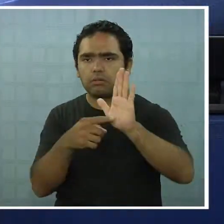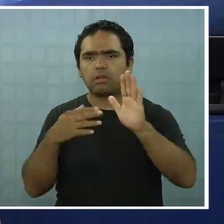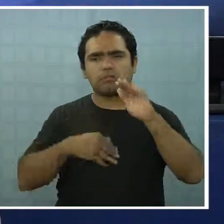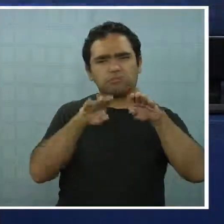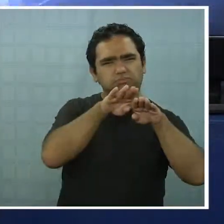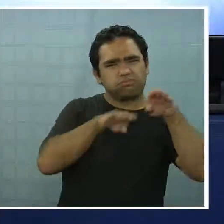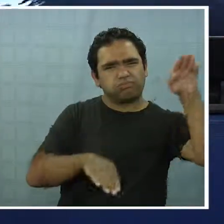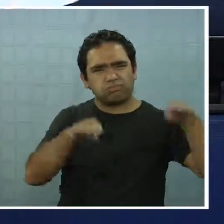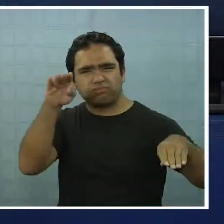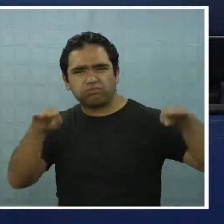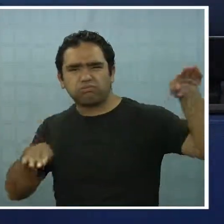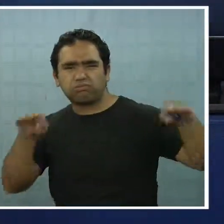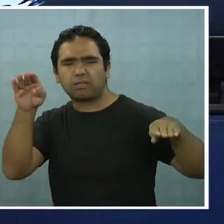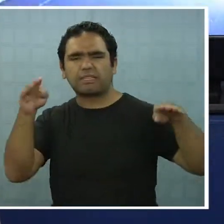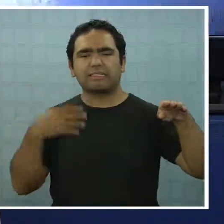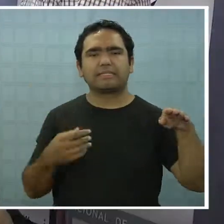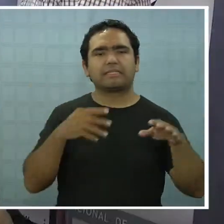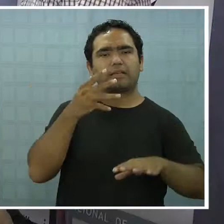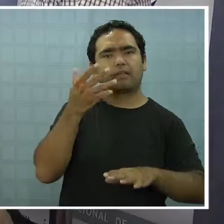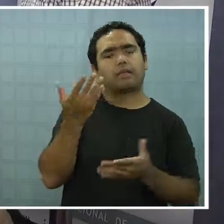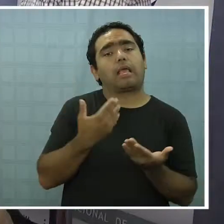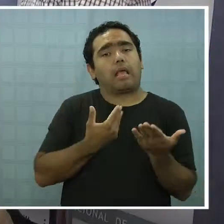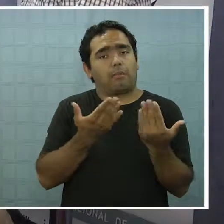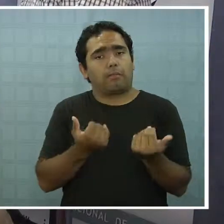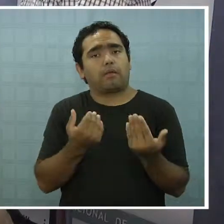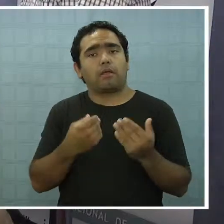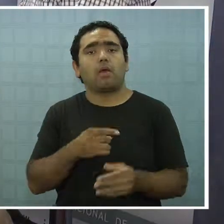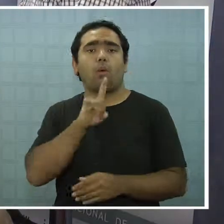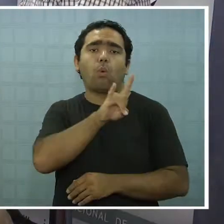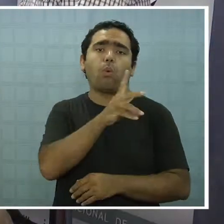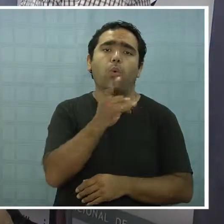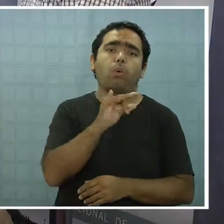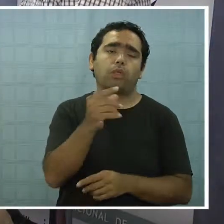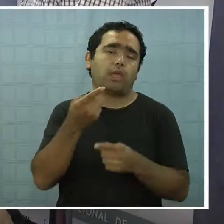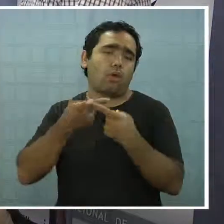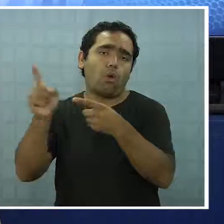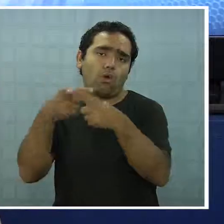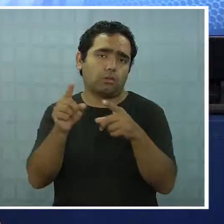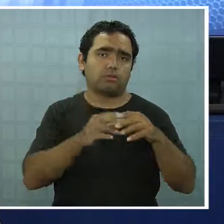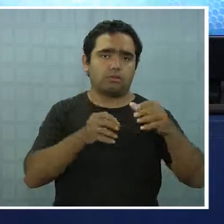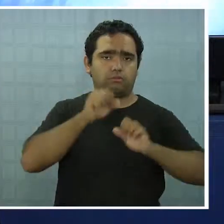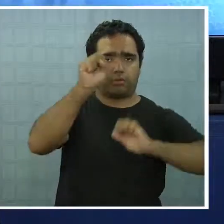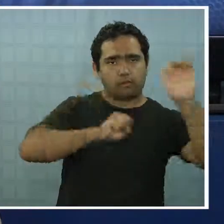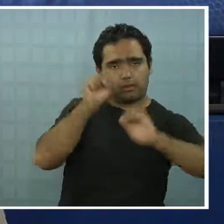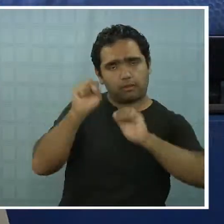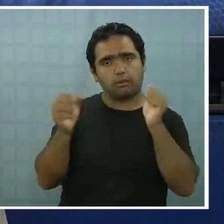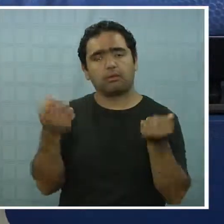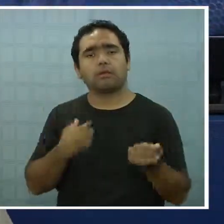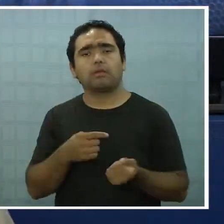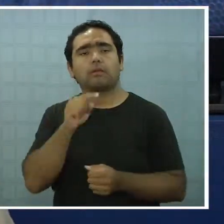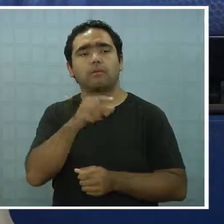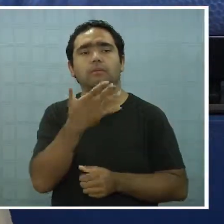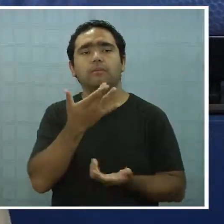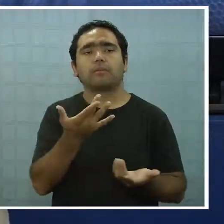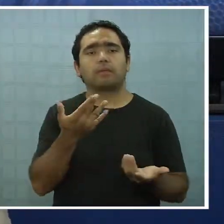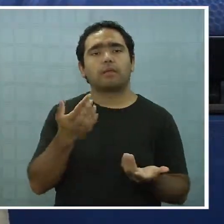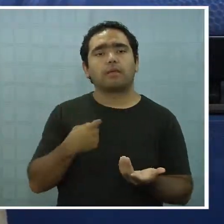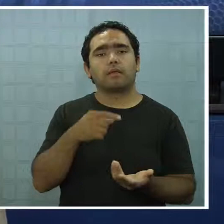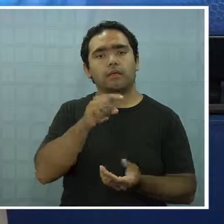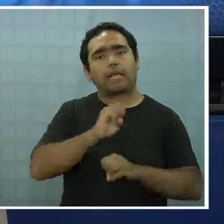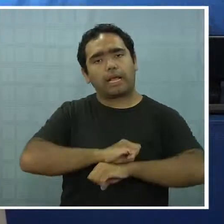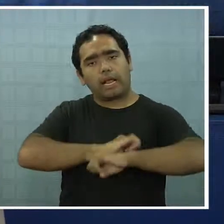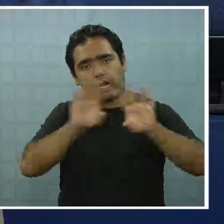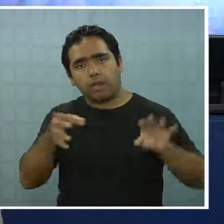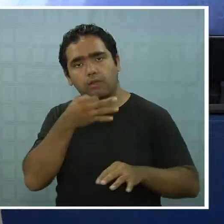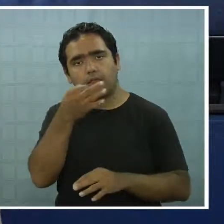desproporcionada, esperable por sectores de la UDI o tal vez otros, pero me parece exagerada porque con claridad aquí se ha